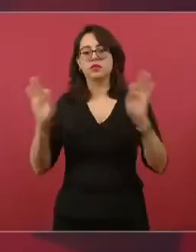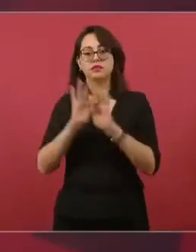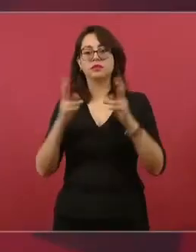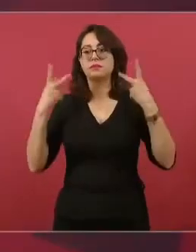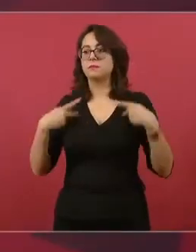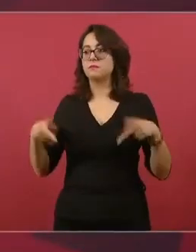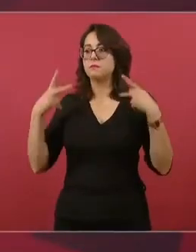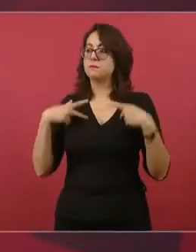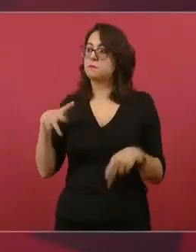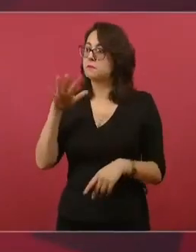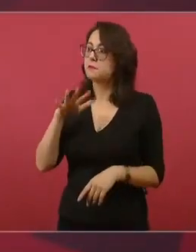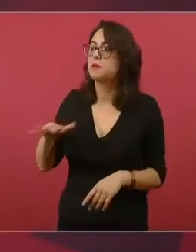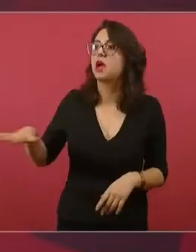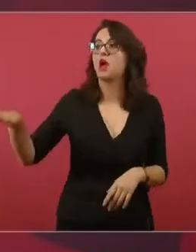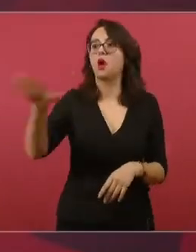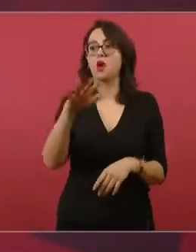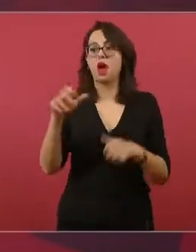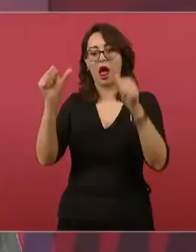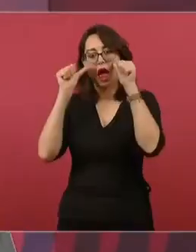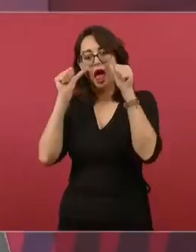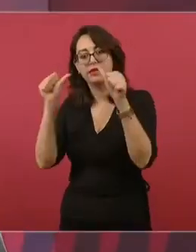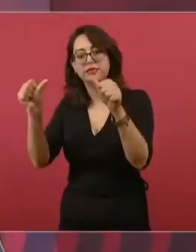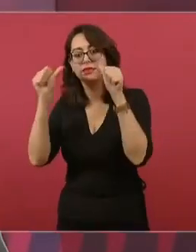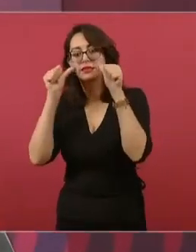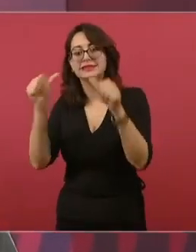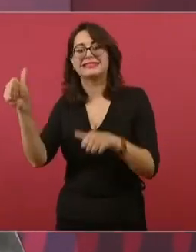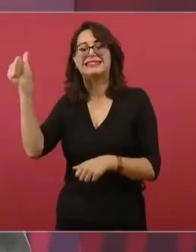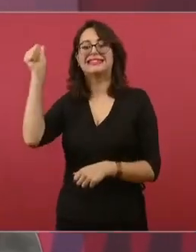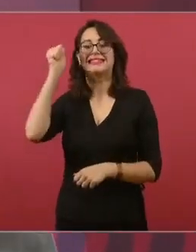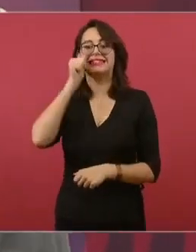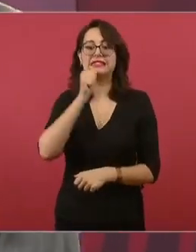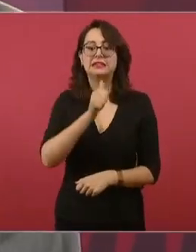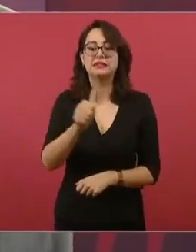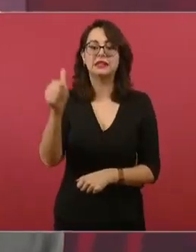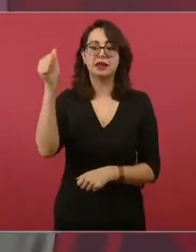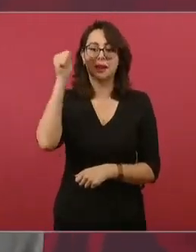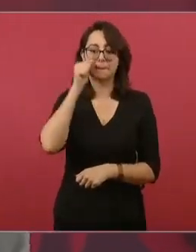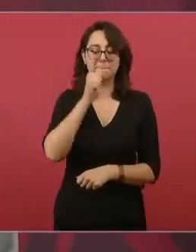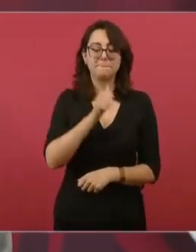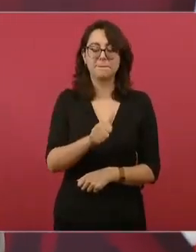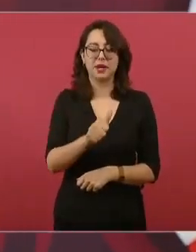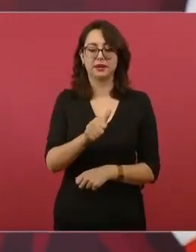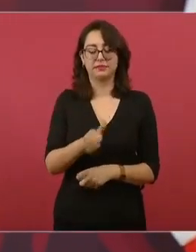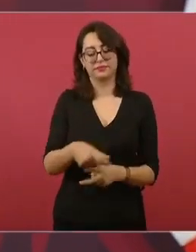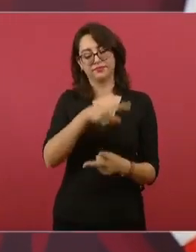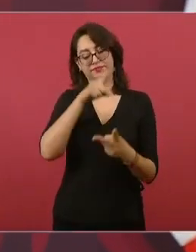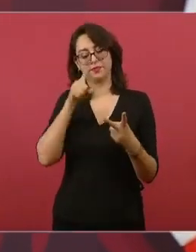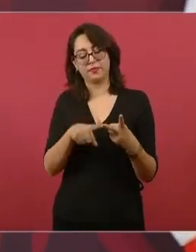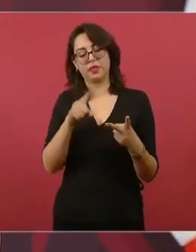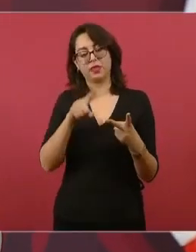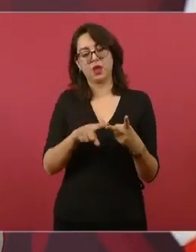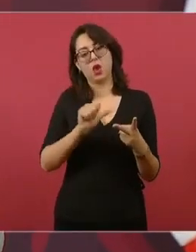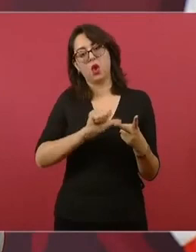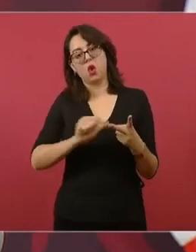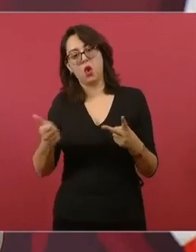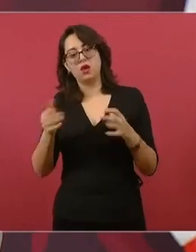Y lo otro tiene también que ver con un oaxaqueño, que su papá fue juarista,